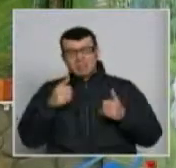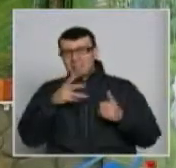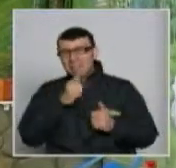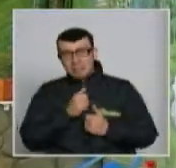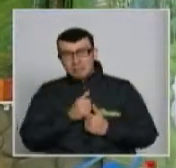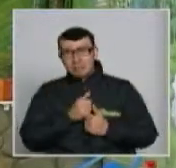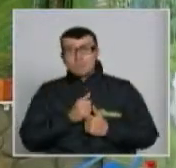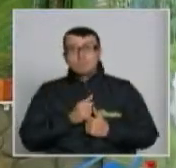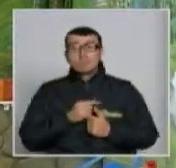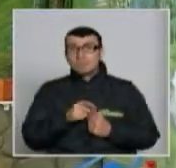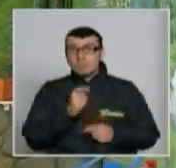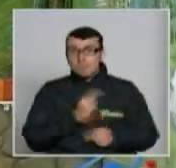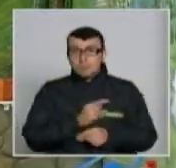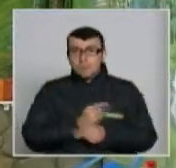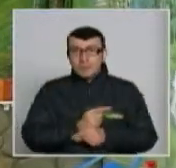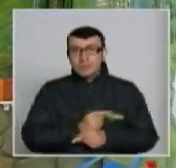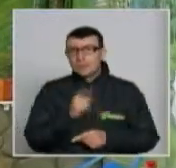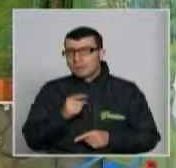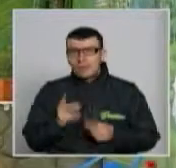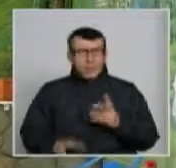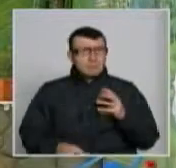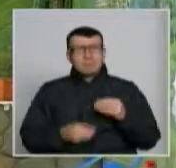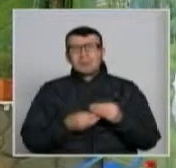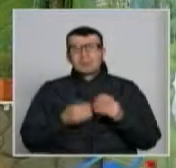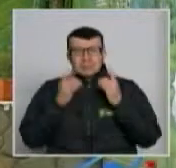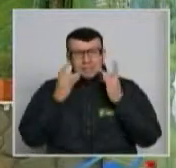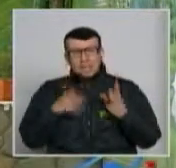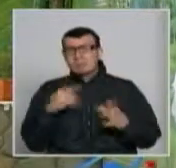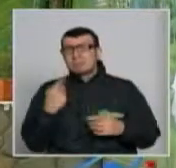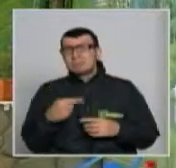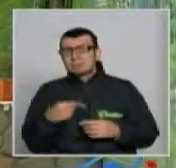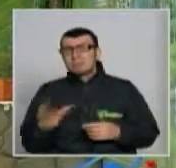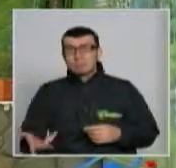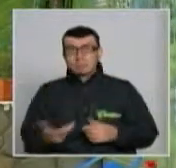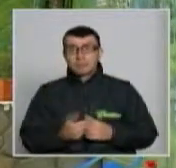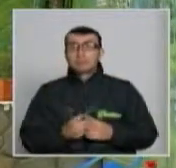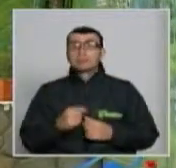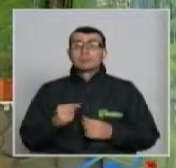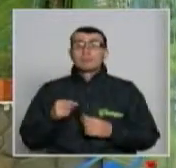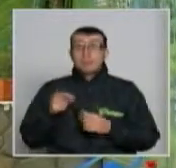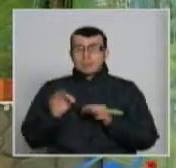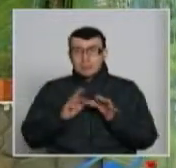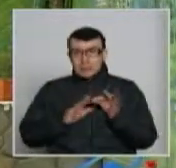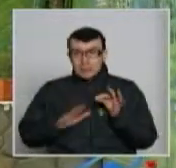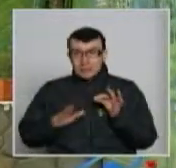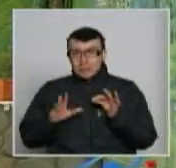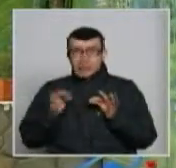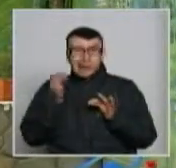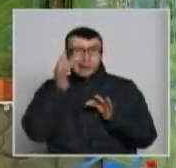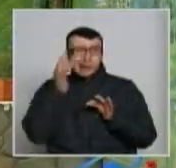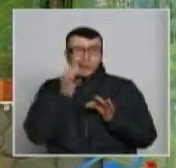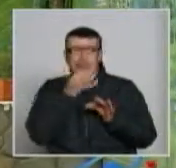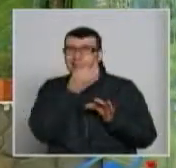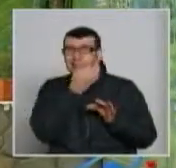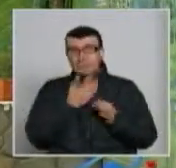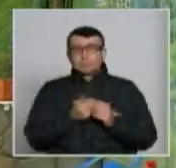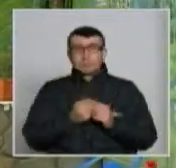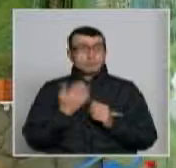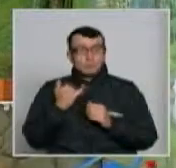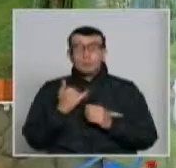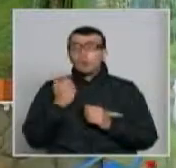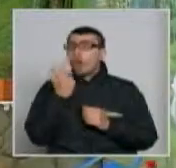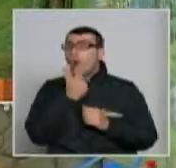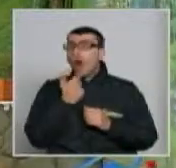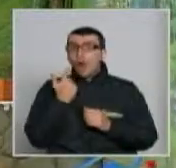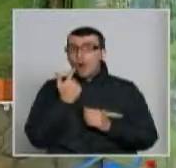allí aparece algo muy grave, que son las bacterias. Entonces, en la boca, claro,